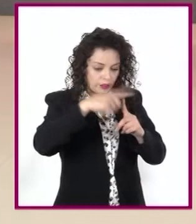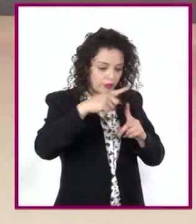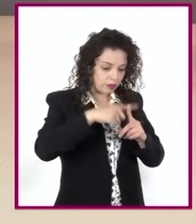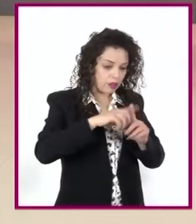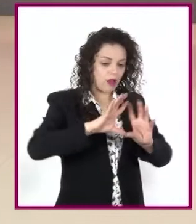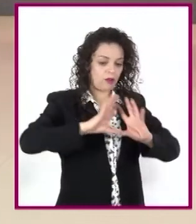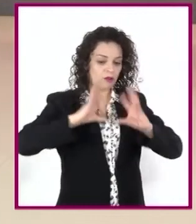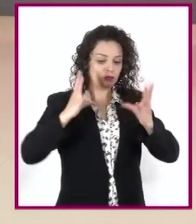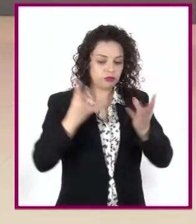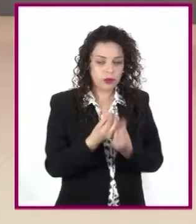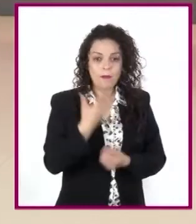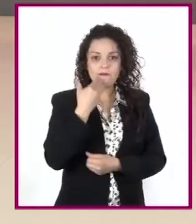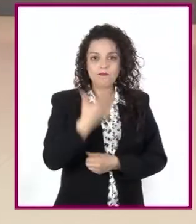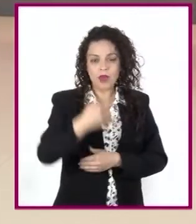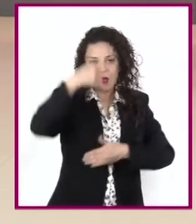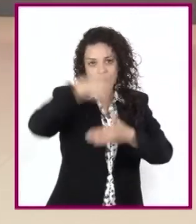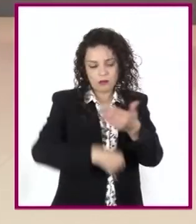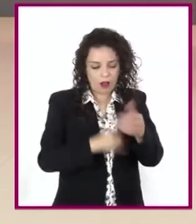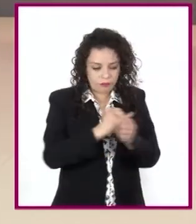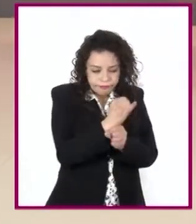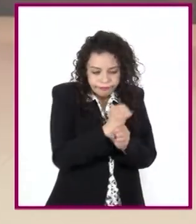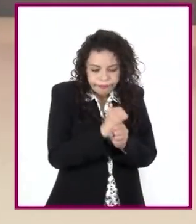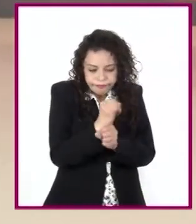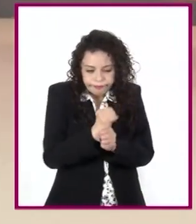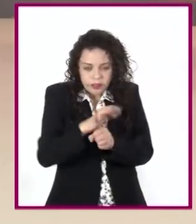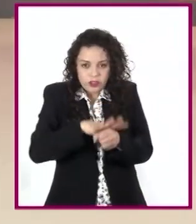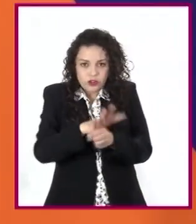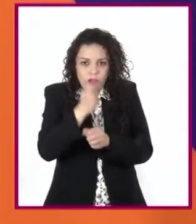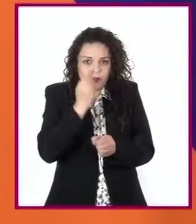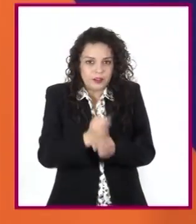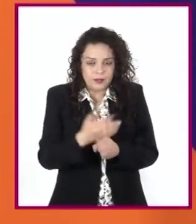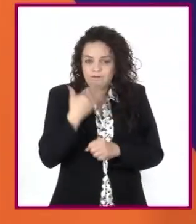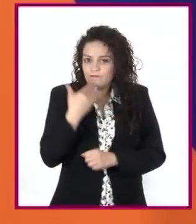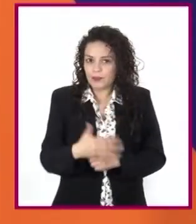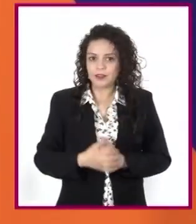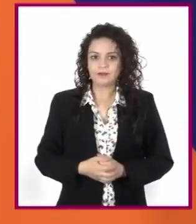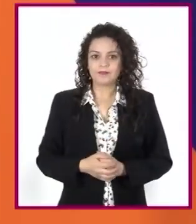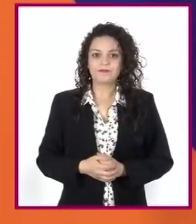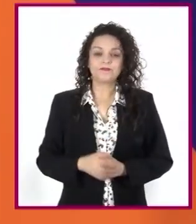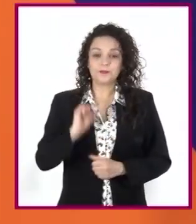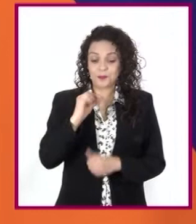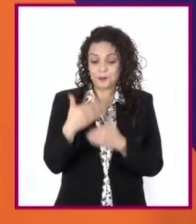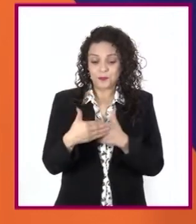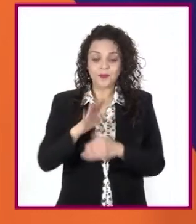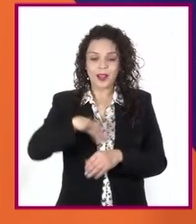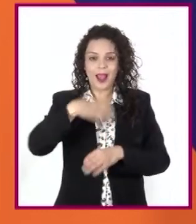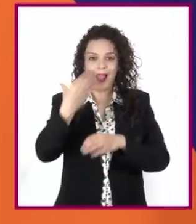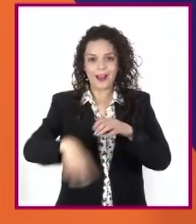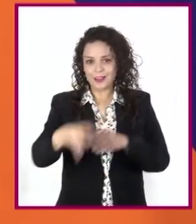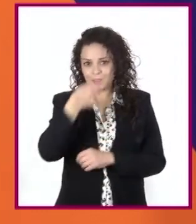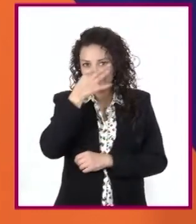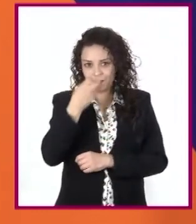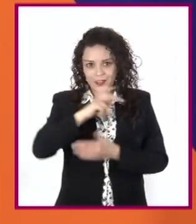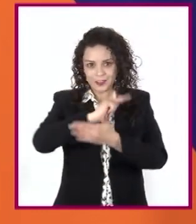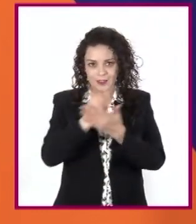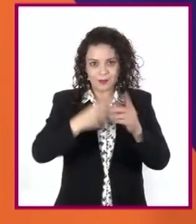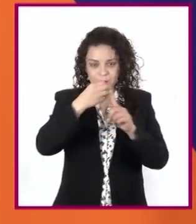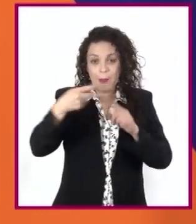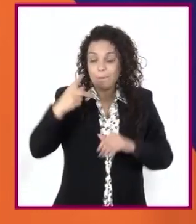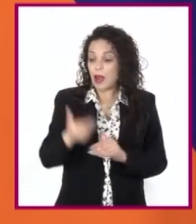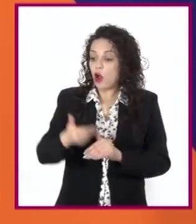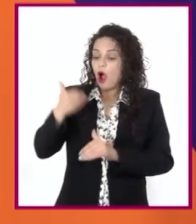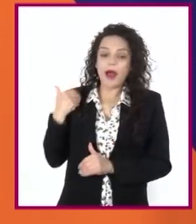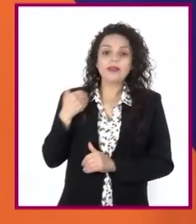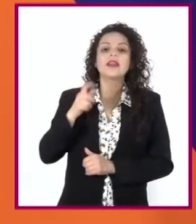de un cuidadoso estudio. Ya casi llegamos al final de la sesión. Pero antes de despedirnos, las y los invito